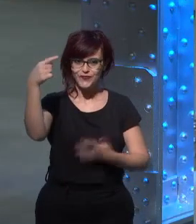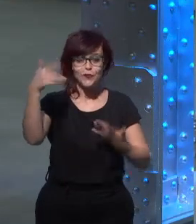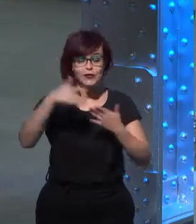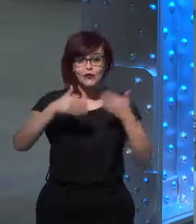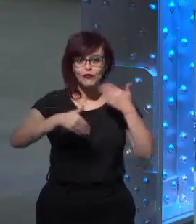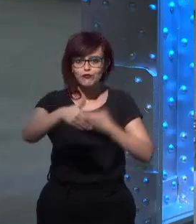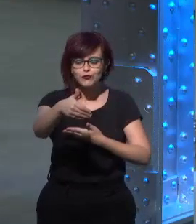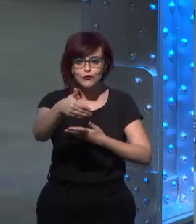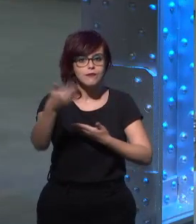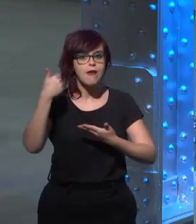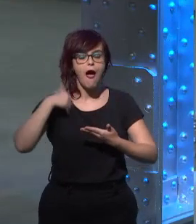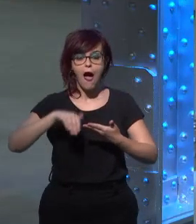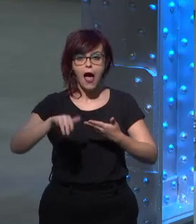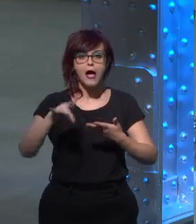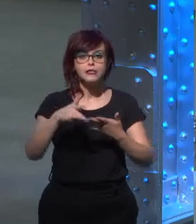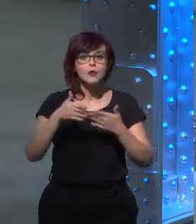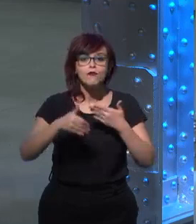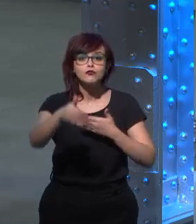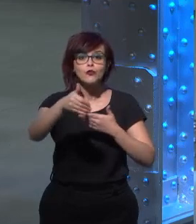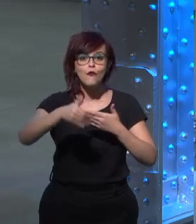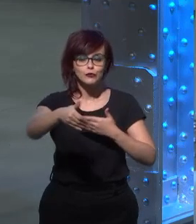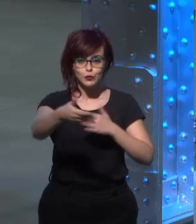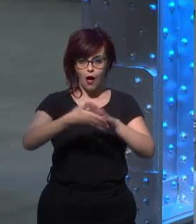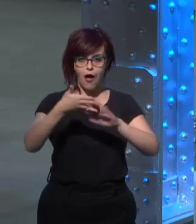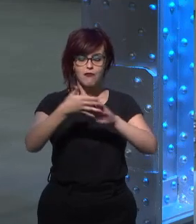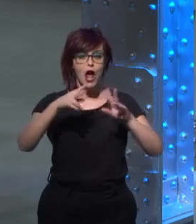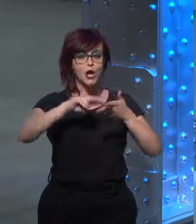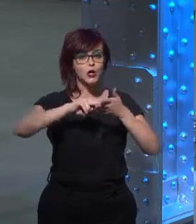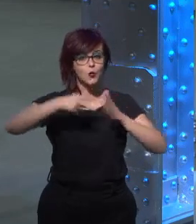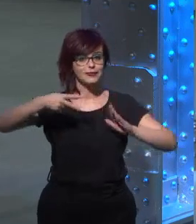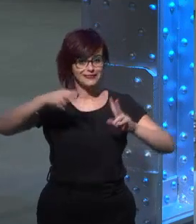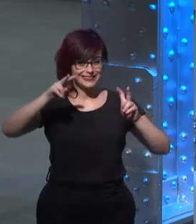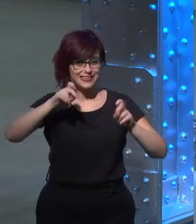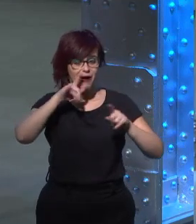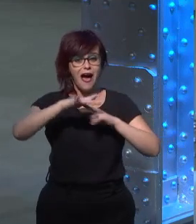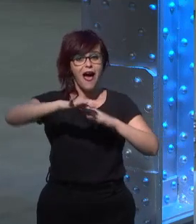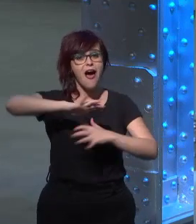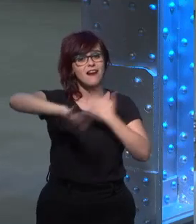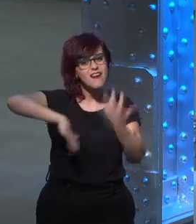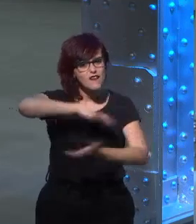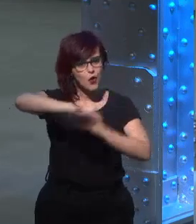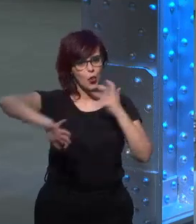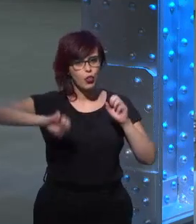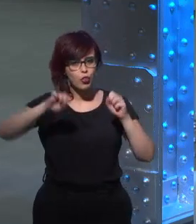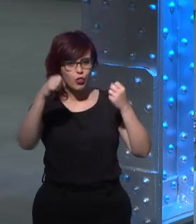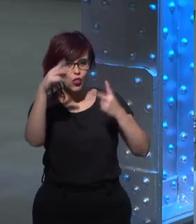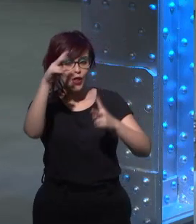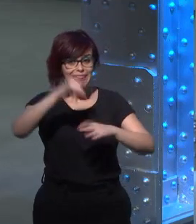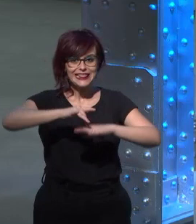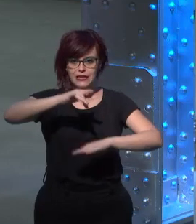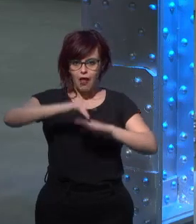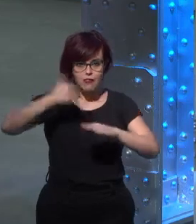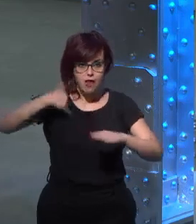ya no vale hablar de ese futuro de las nuevas tecnologías o de la revolución digital. Esto ya está aquí y